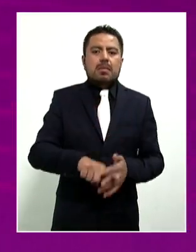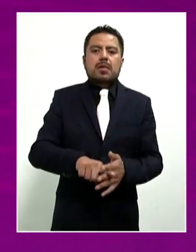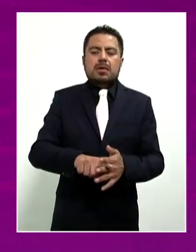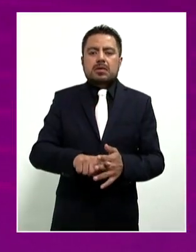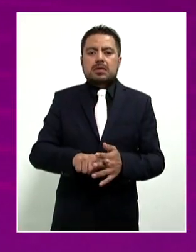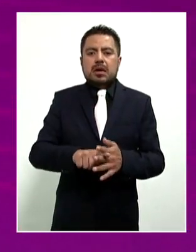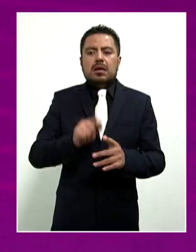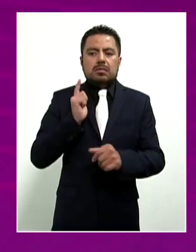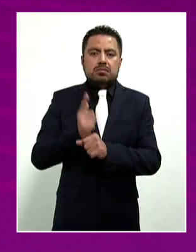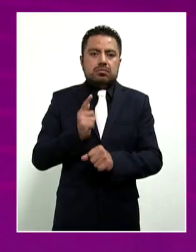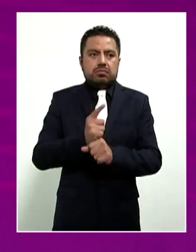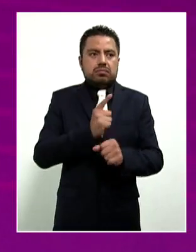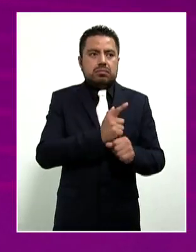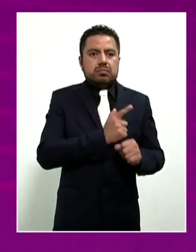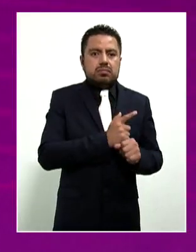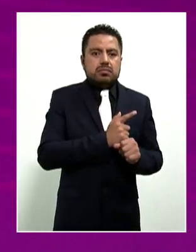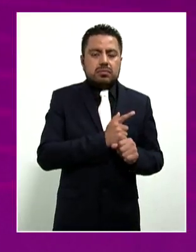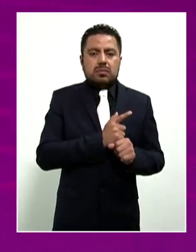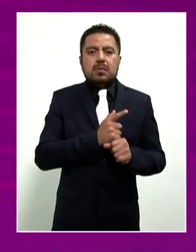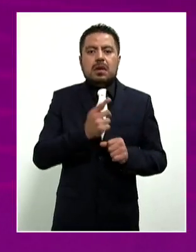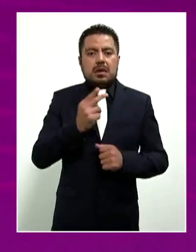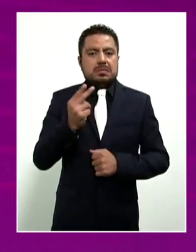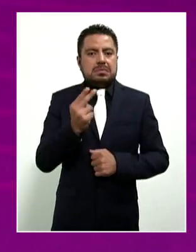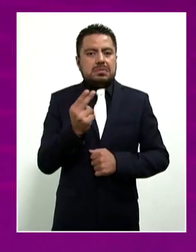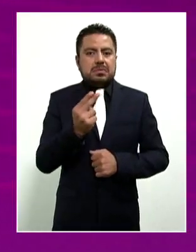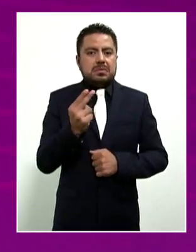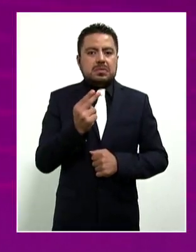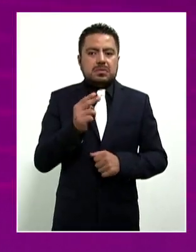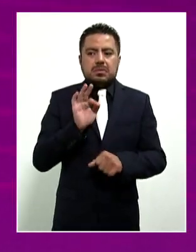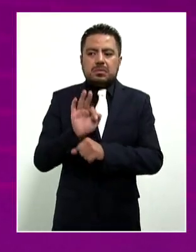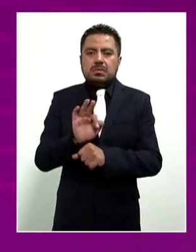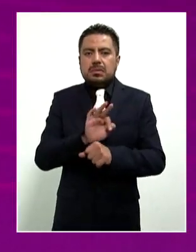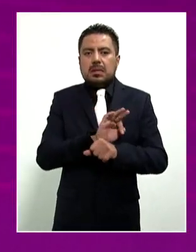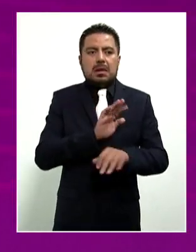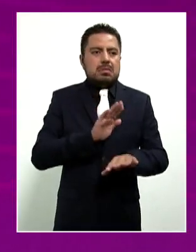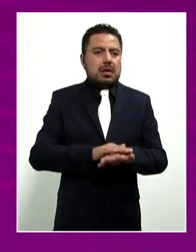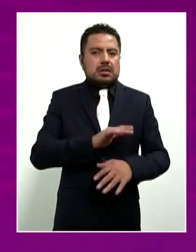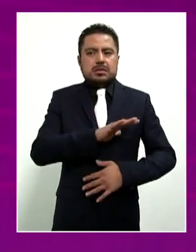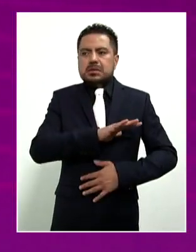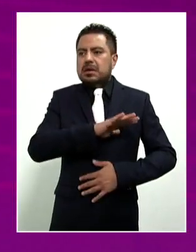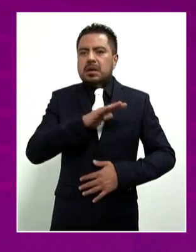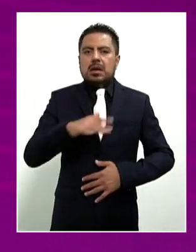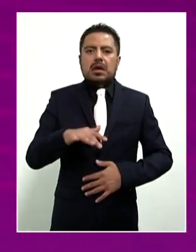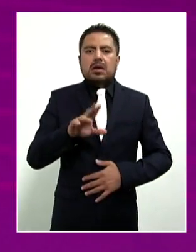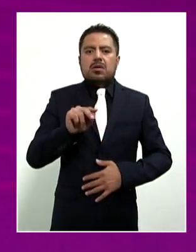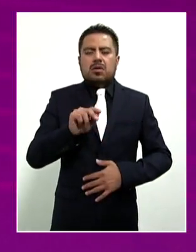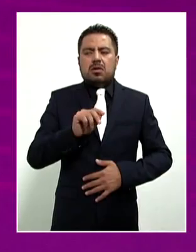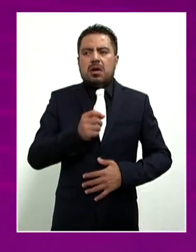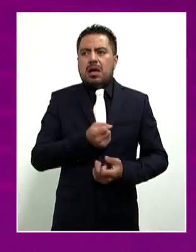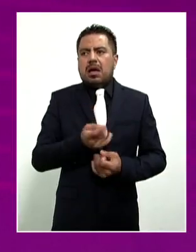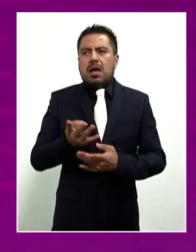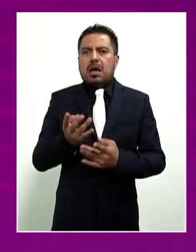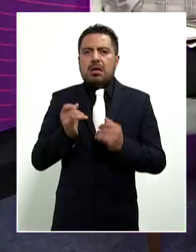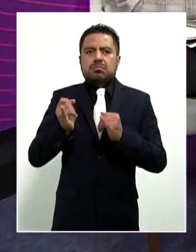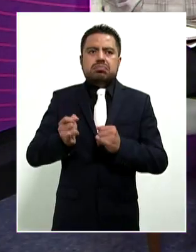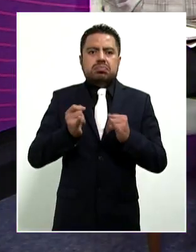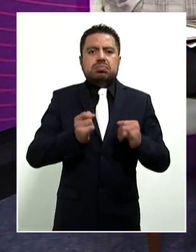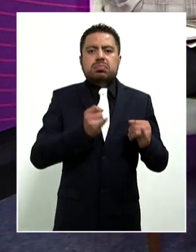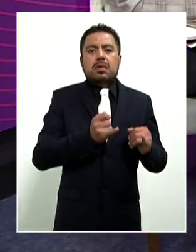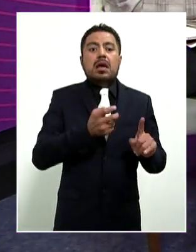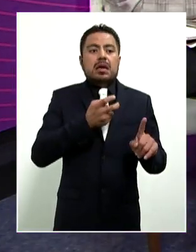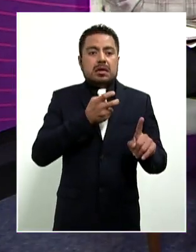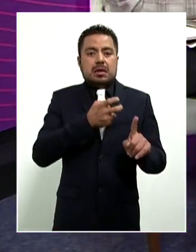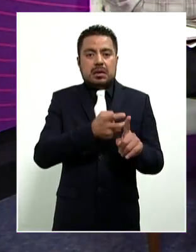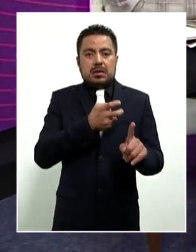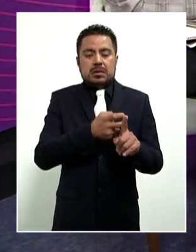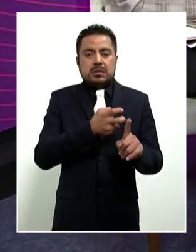a detectarse una necesidad de una protección más generalizada y no tanto por casos individuales. Entonces,